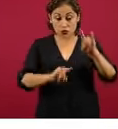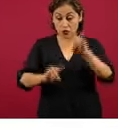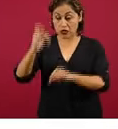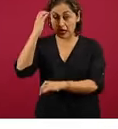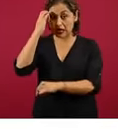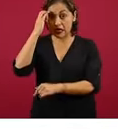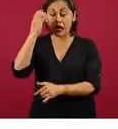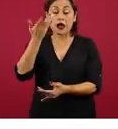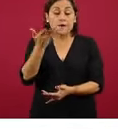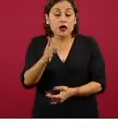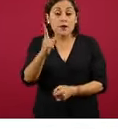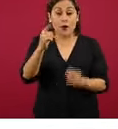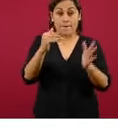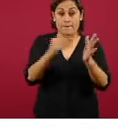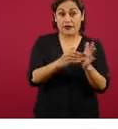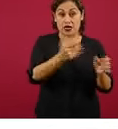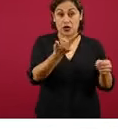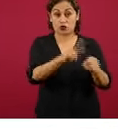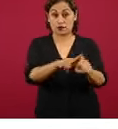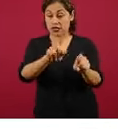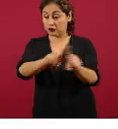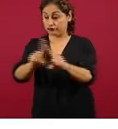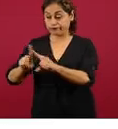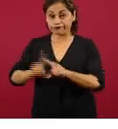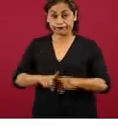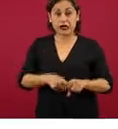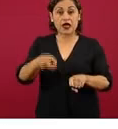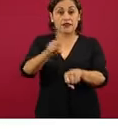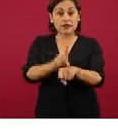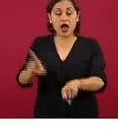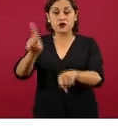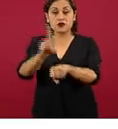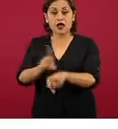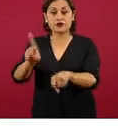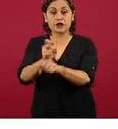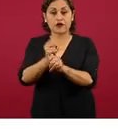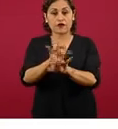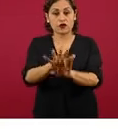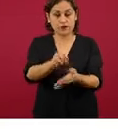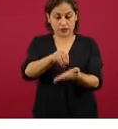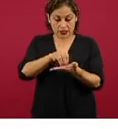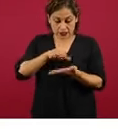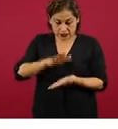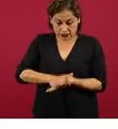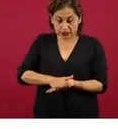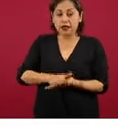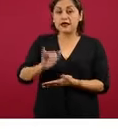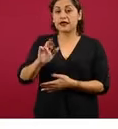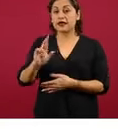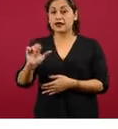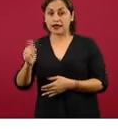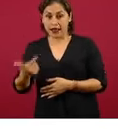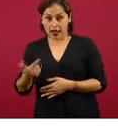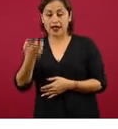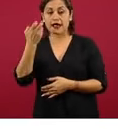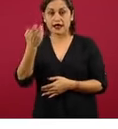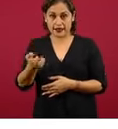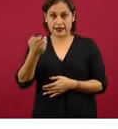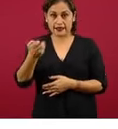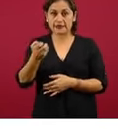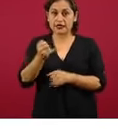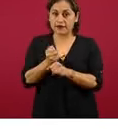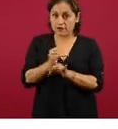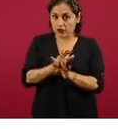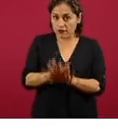unidades hospitalarias que día con día nos reportan datos en la red IRAC, que es la red que se estableció para la